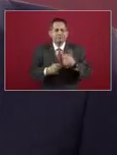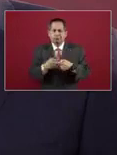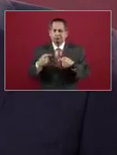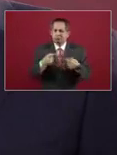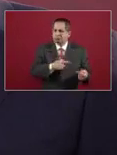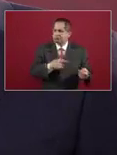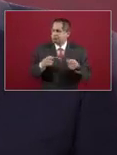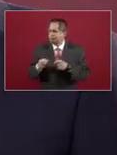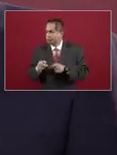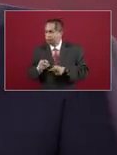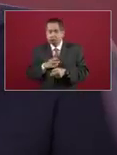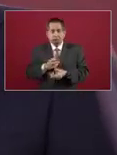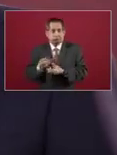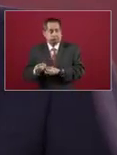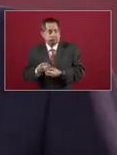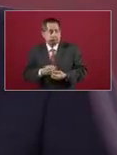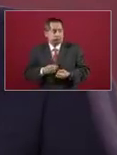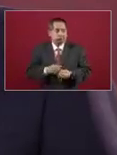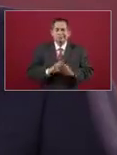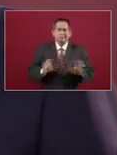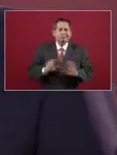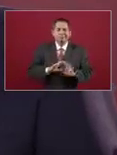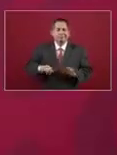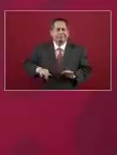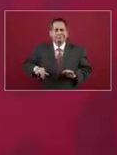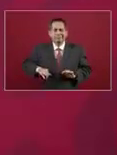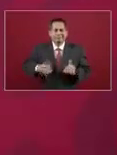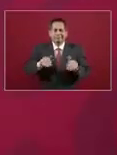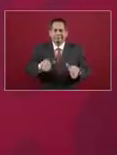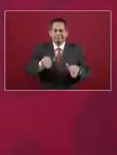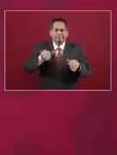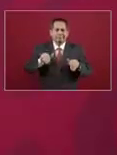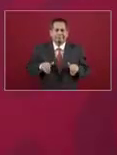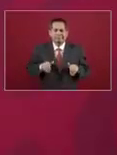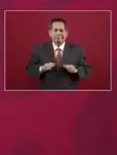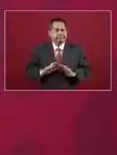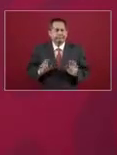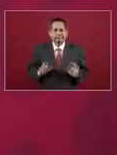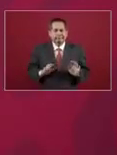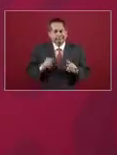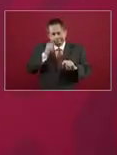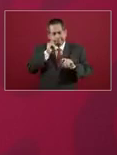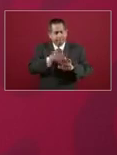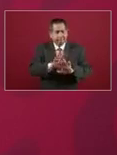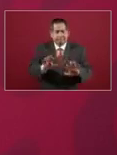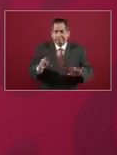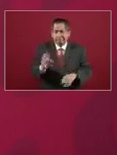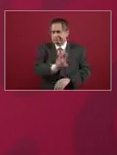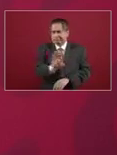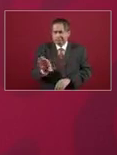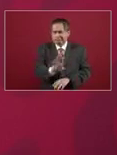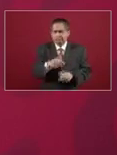No nos interesa, no nos incumbe, no nos importa